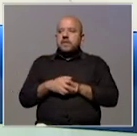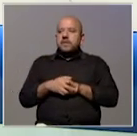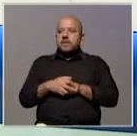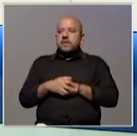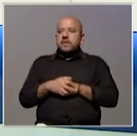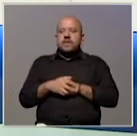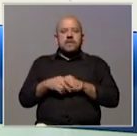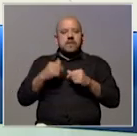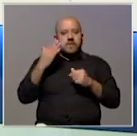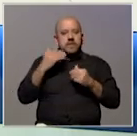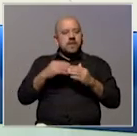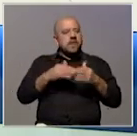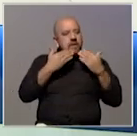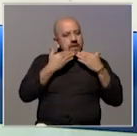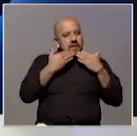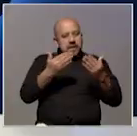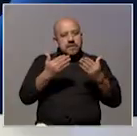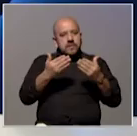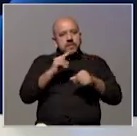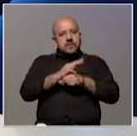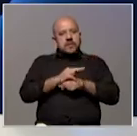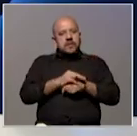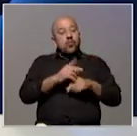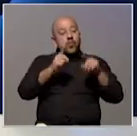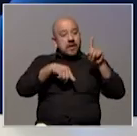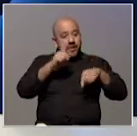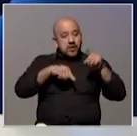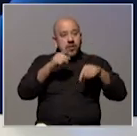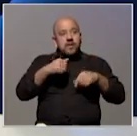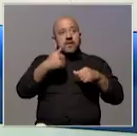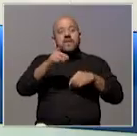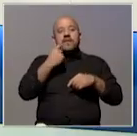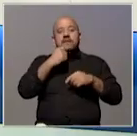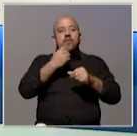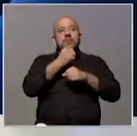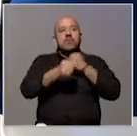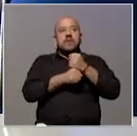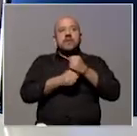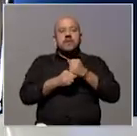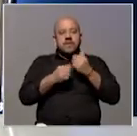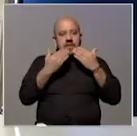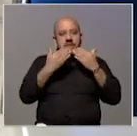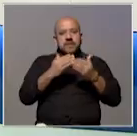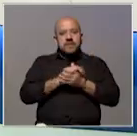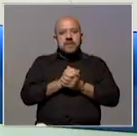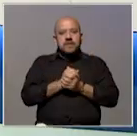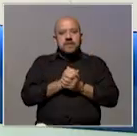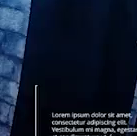en este caso de asamblea general gracias por la visita y bueno buena gestión es lo que queda todavía casi un año de trabajo muchas gracias